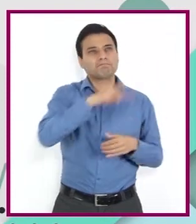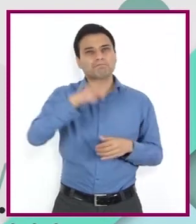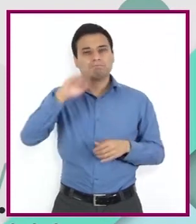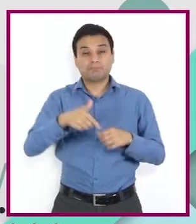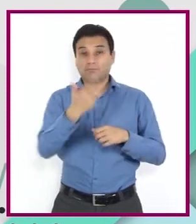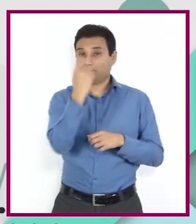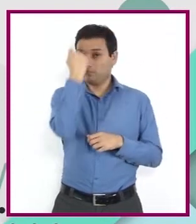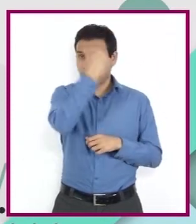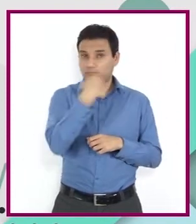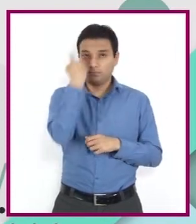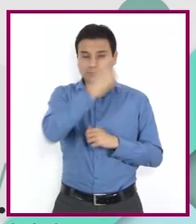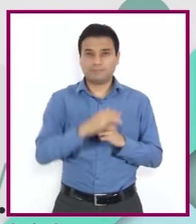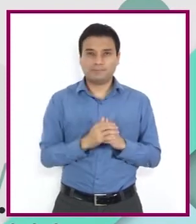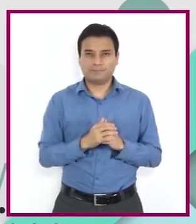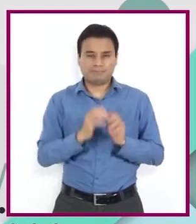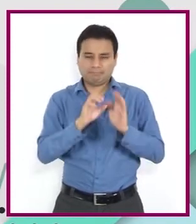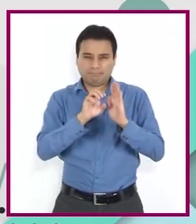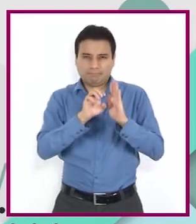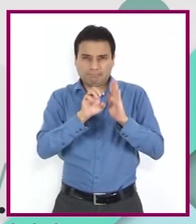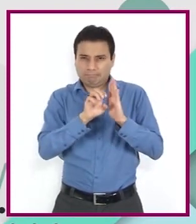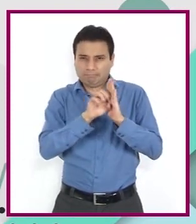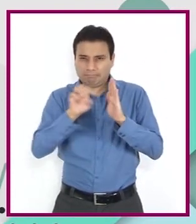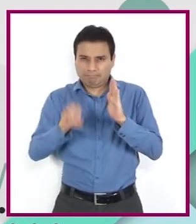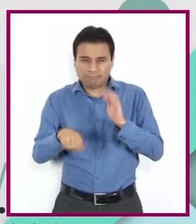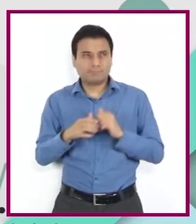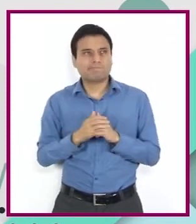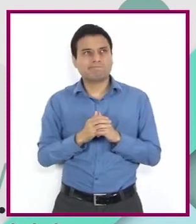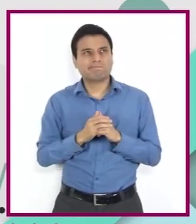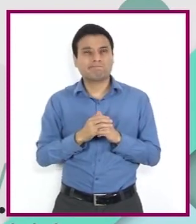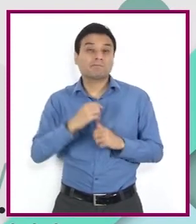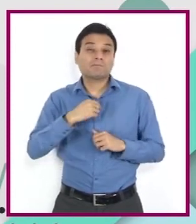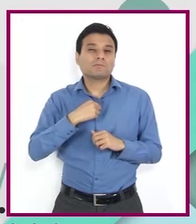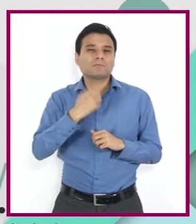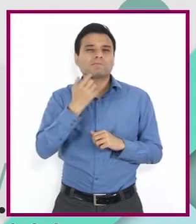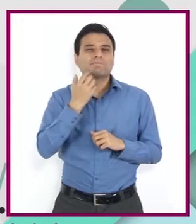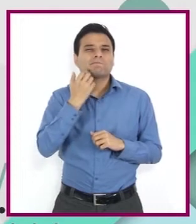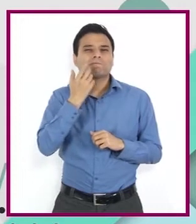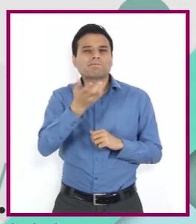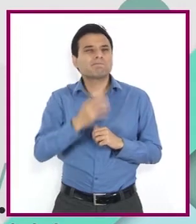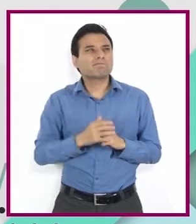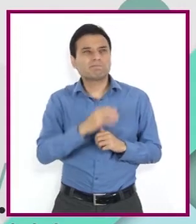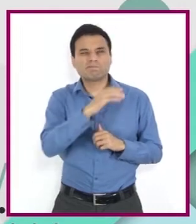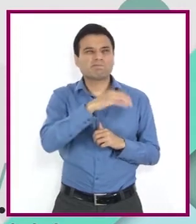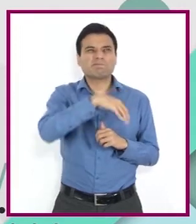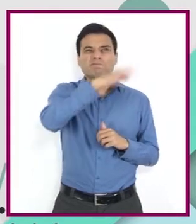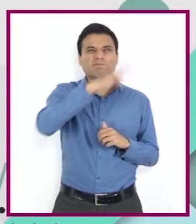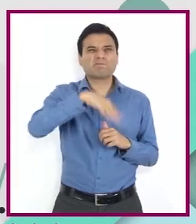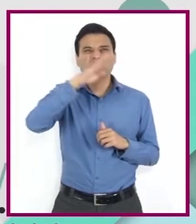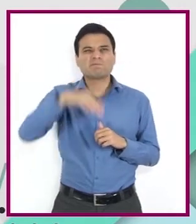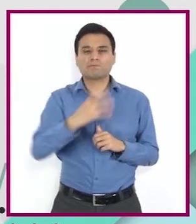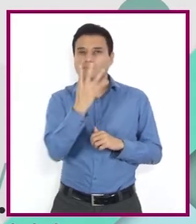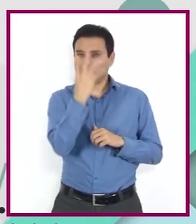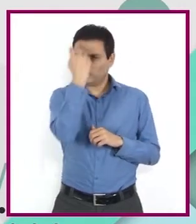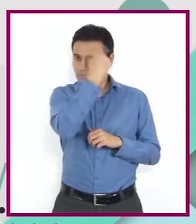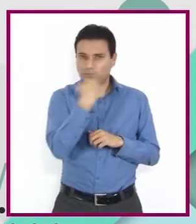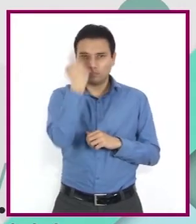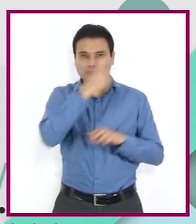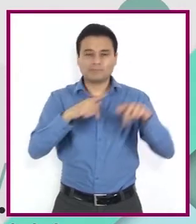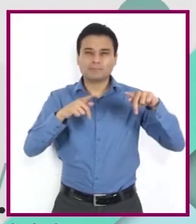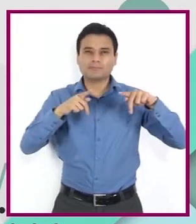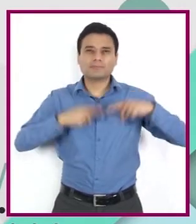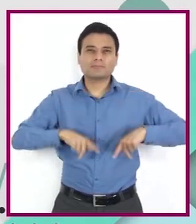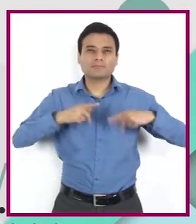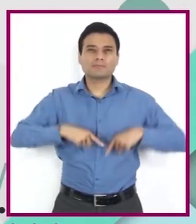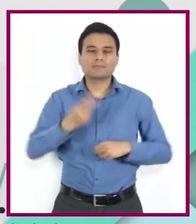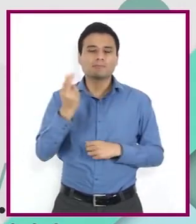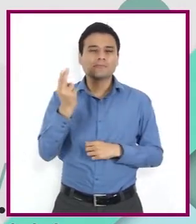personas, trabajando de manera constante, serían necesarias si se quiere pintar el mismo muro en 4 horas?